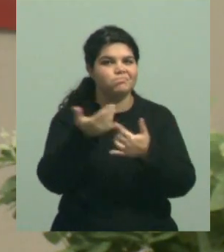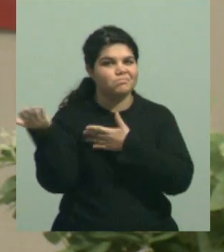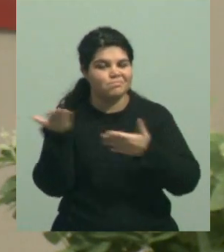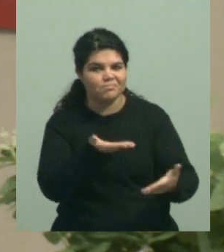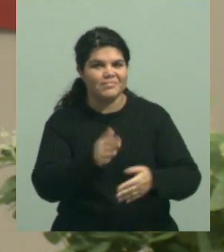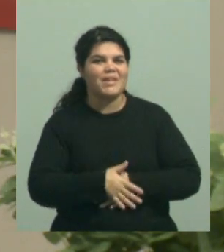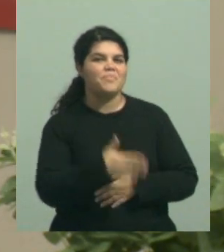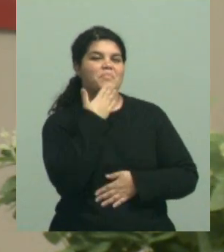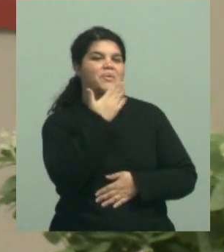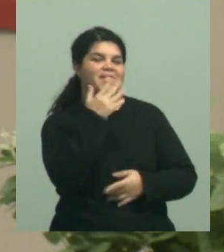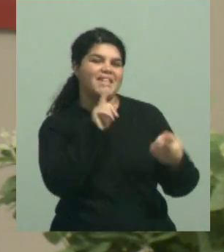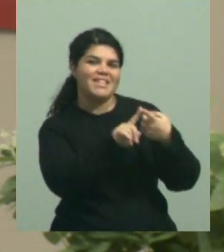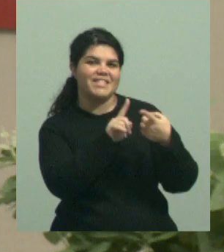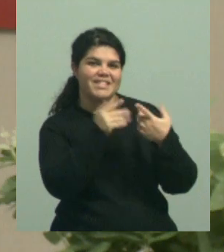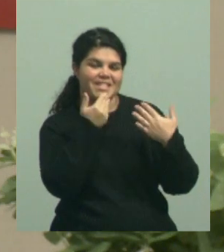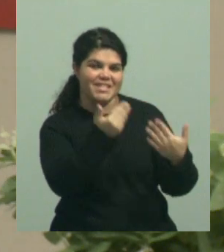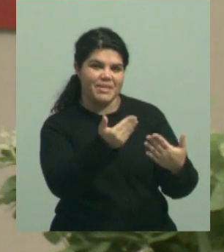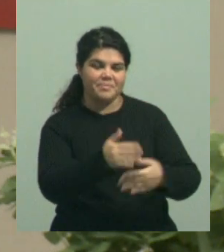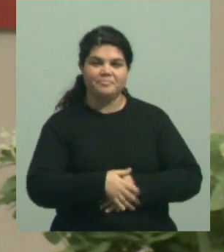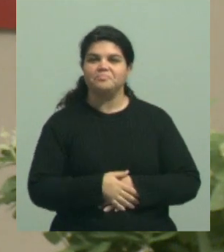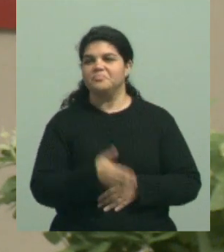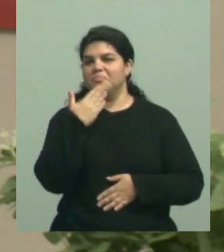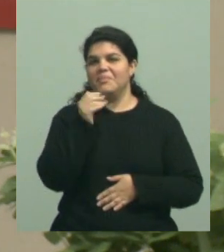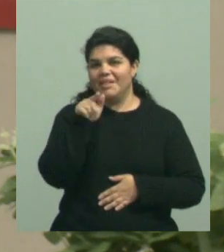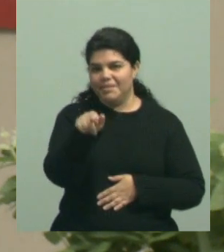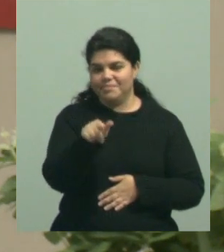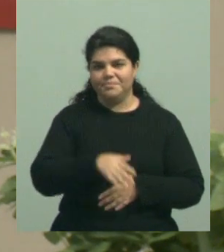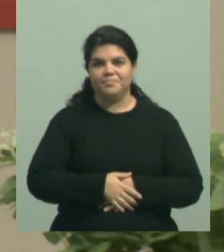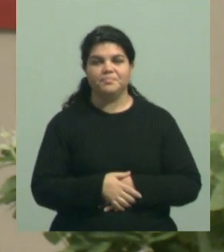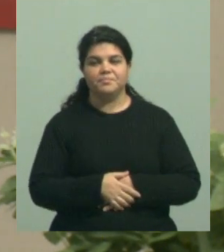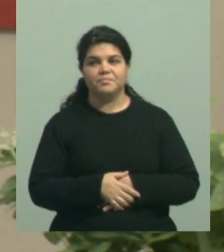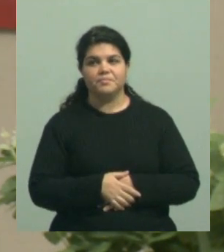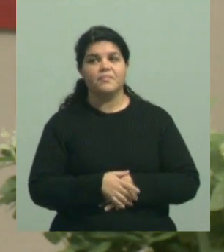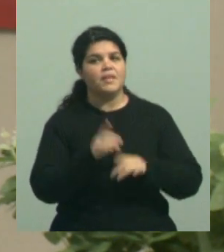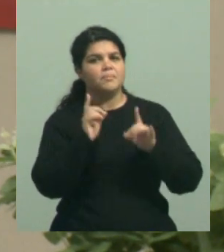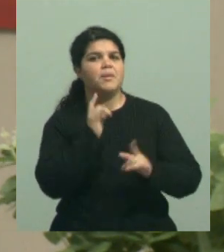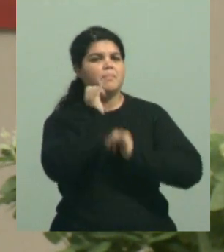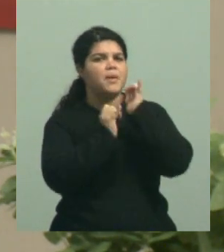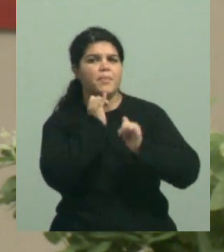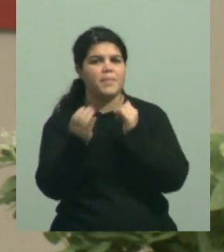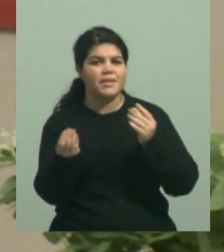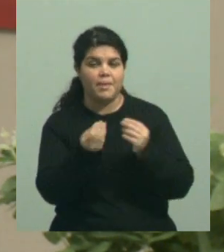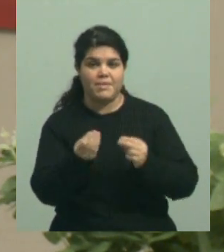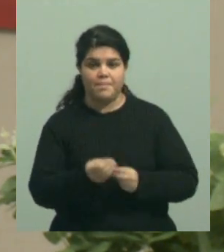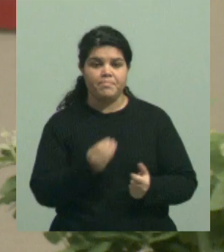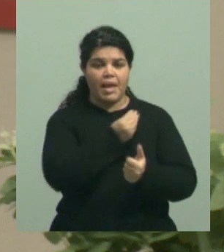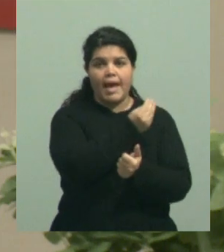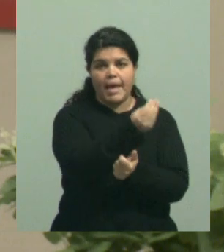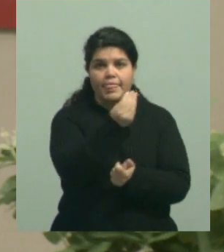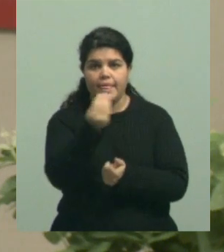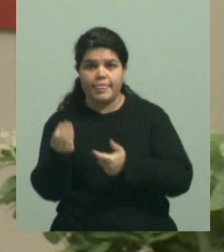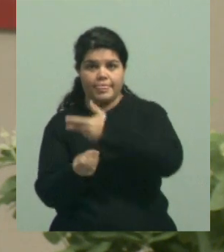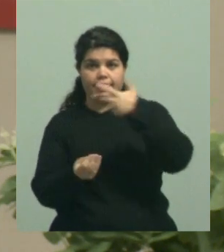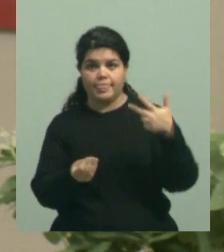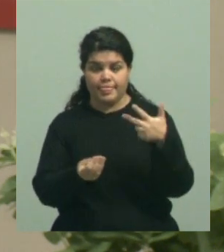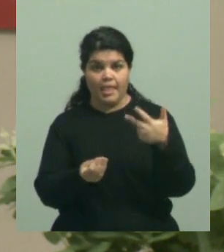Muchas gracias por el contacto. No, gracias a vos. Pregunta, el panorama son 3 candidatos y